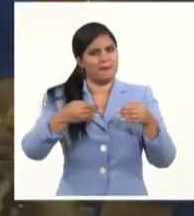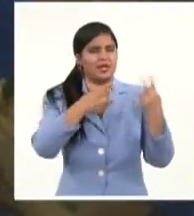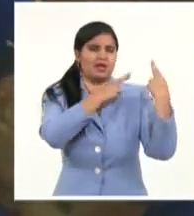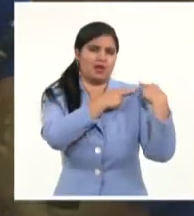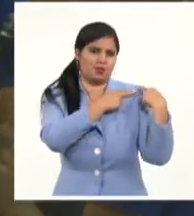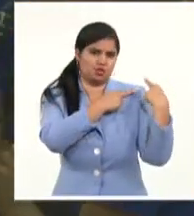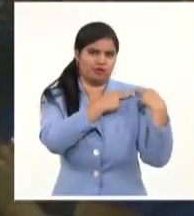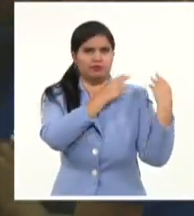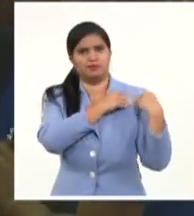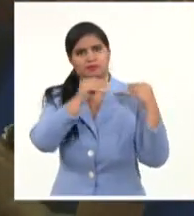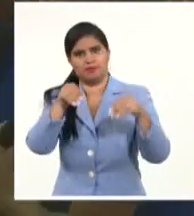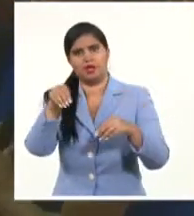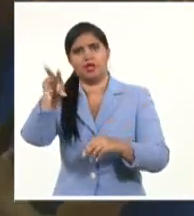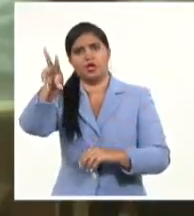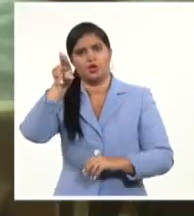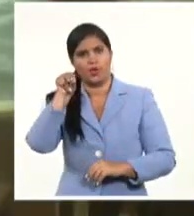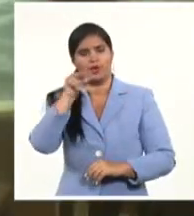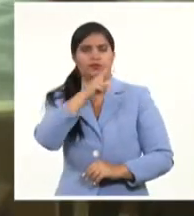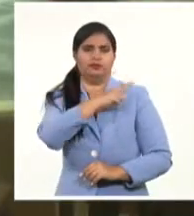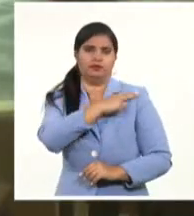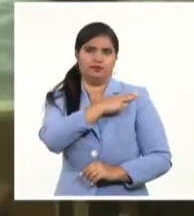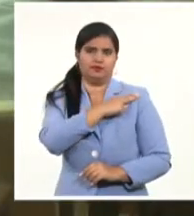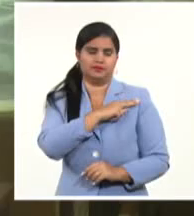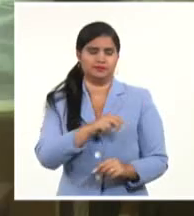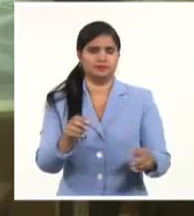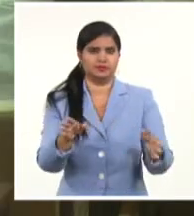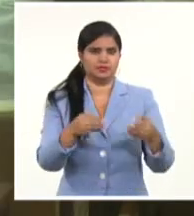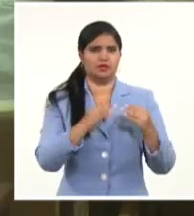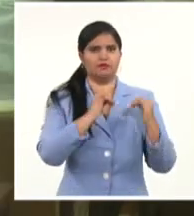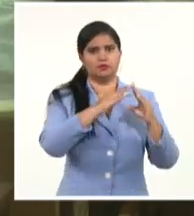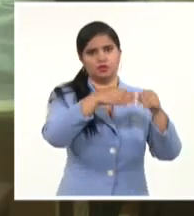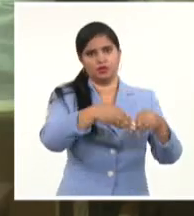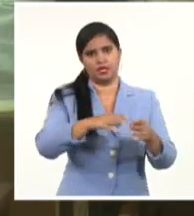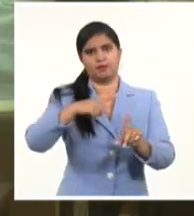Damián Betanzos Hernández, Sistema Informativo de la Televisión Cubana.